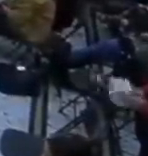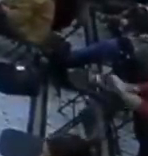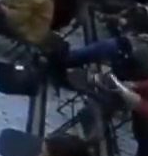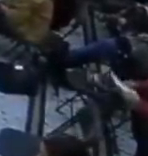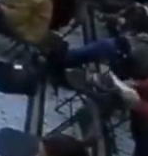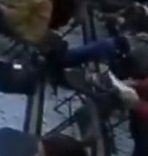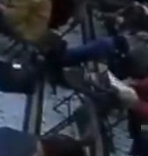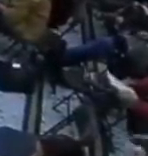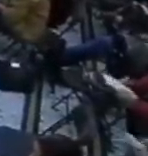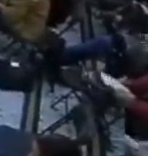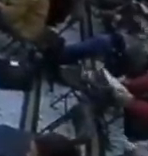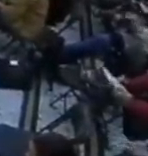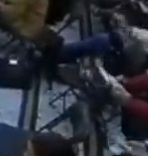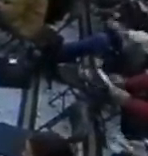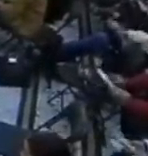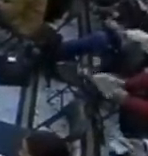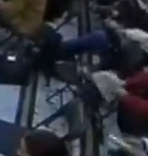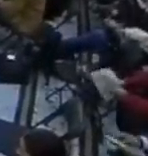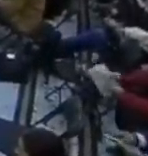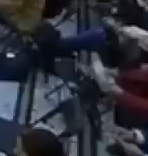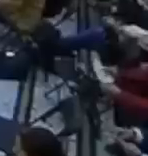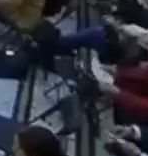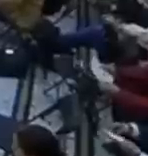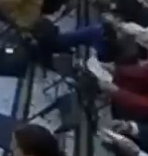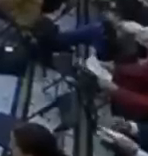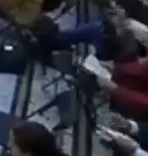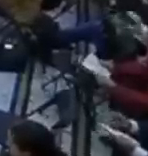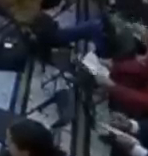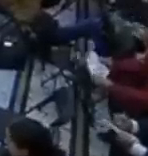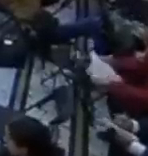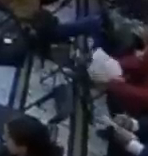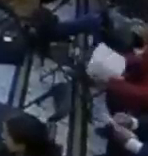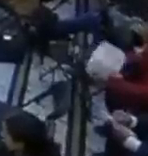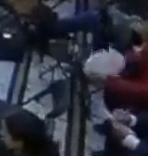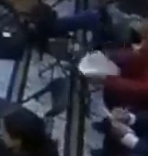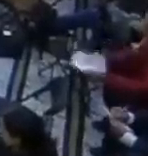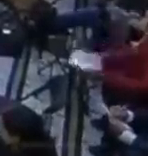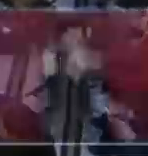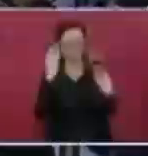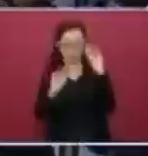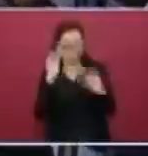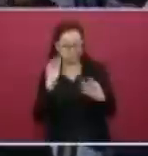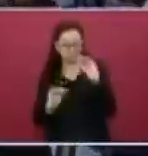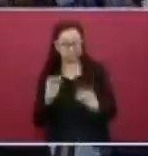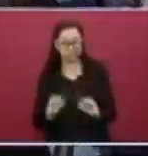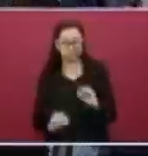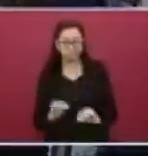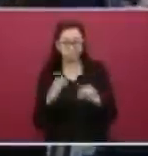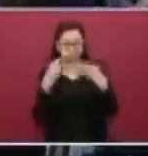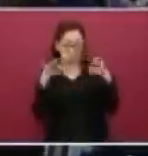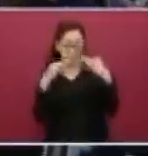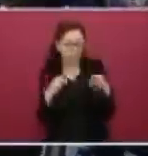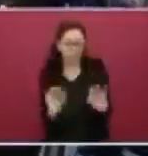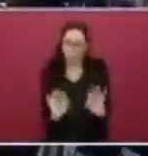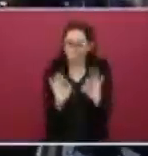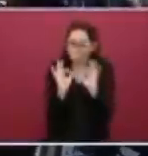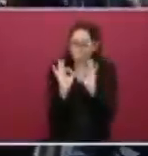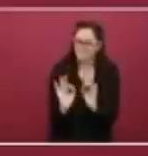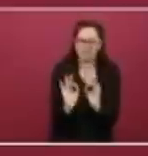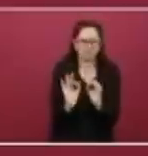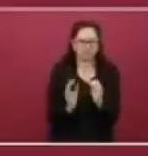fundado no sé si se haya modificado esa postura pero ese es el